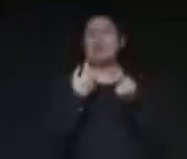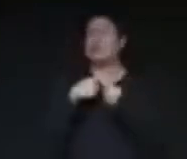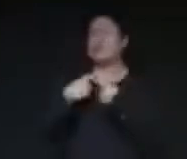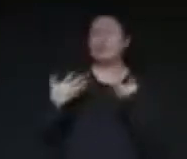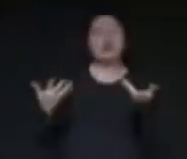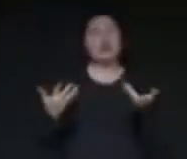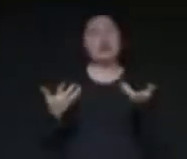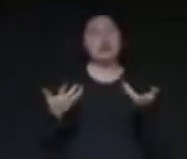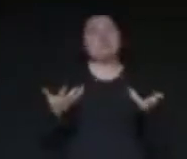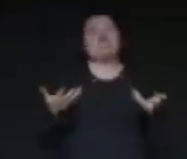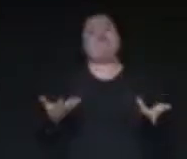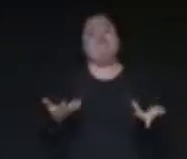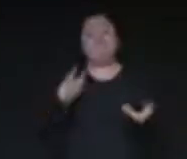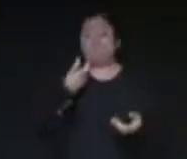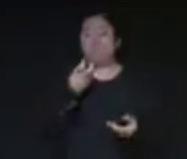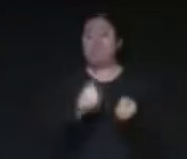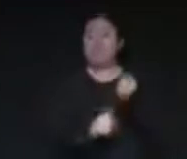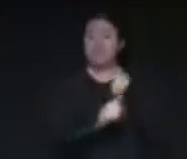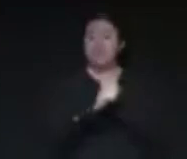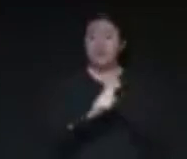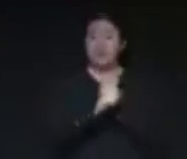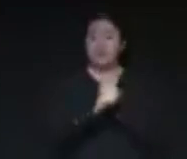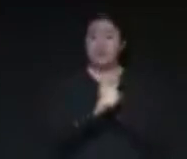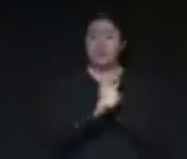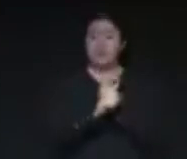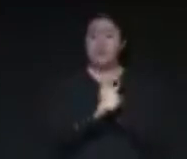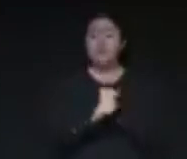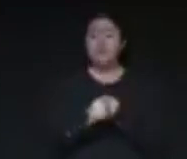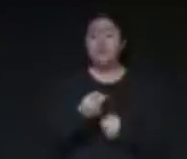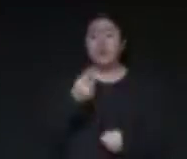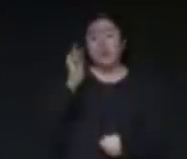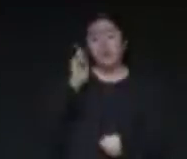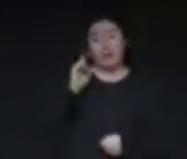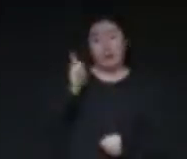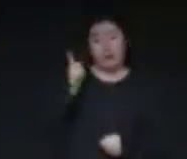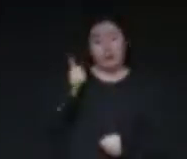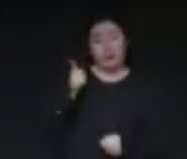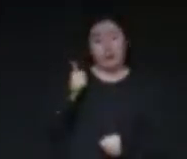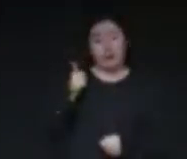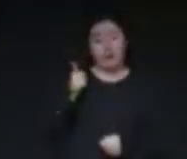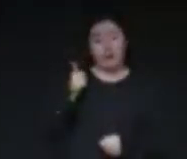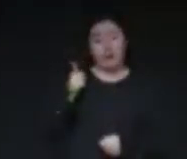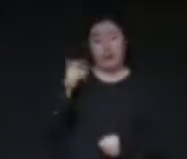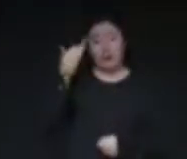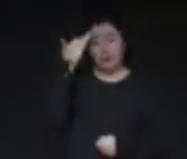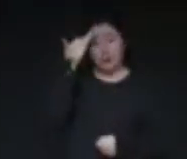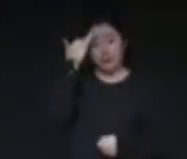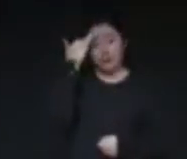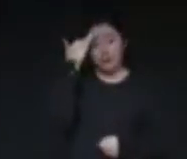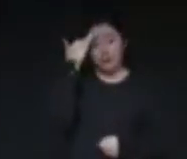seguridad, el tema es nada más que no tarde tanto el tiempo en que